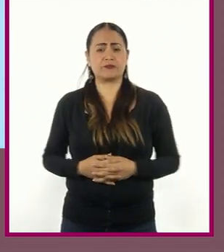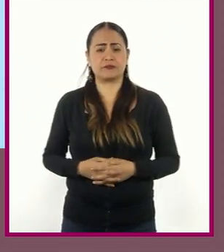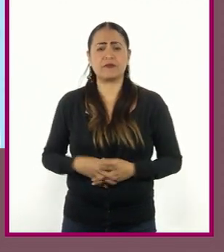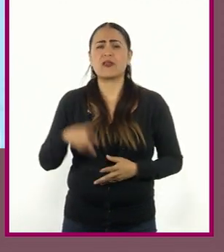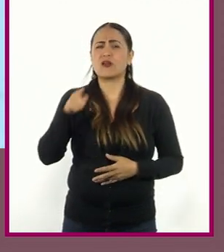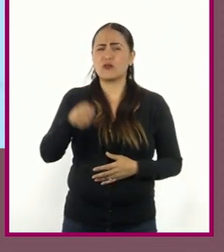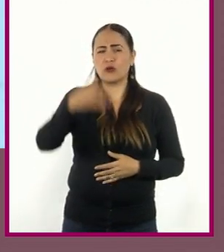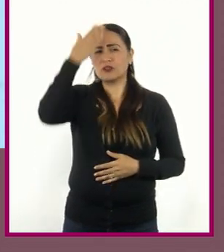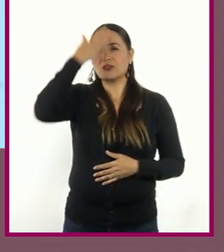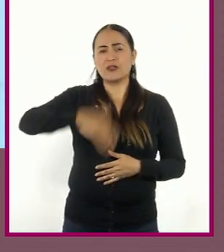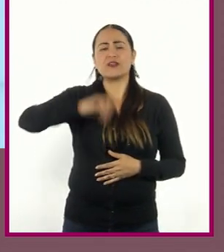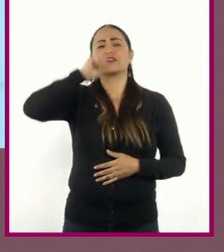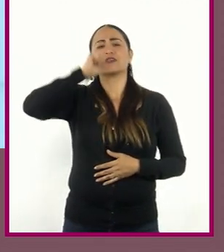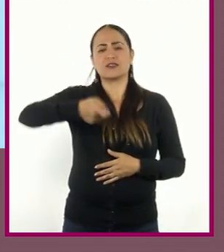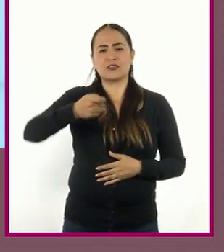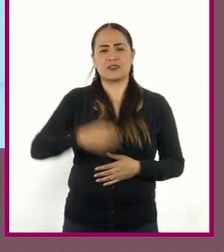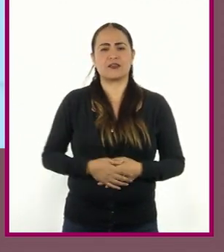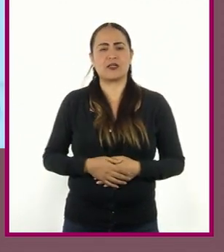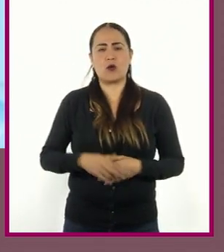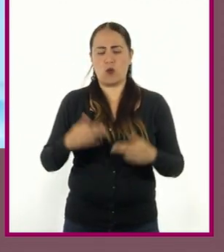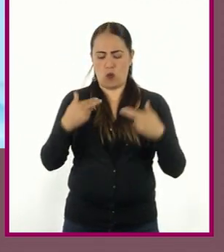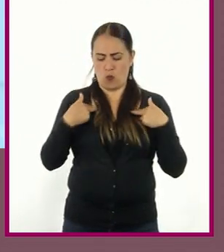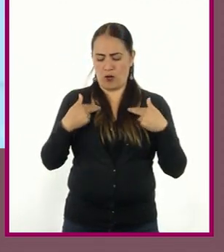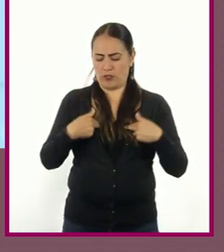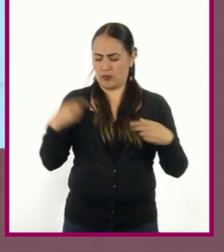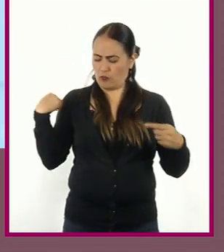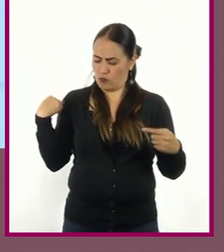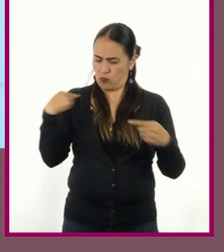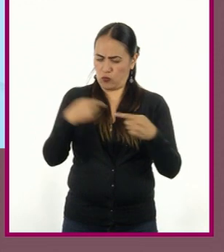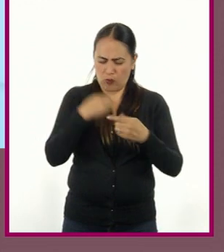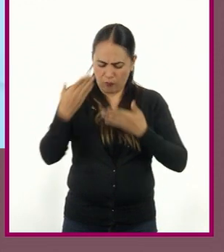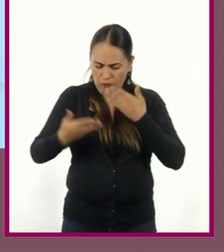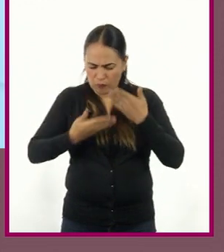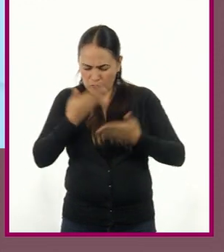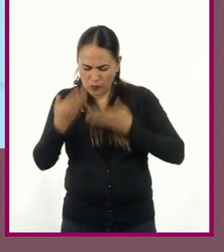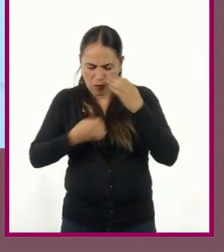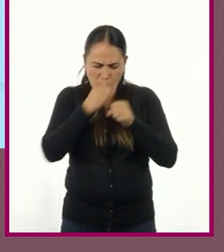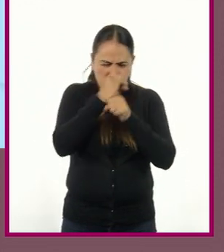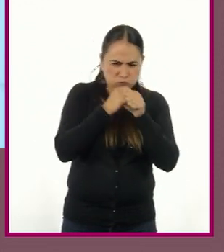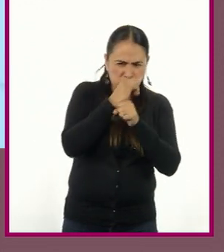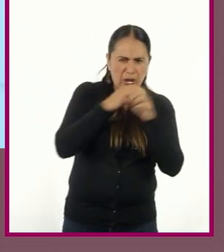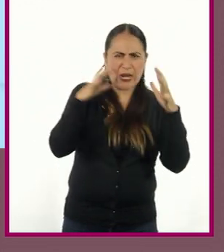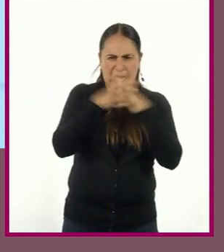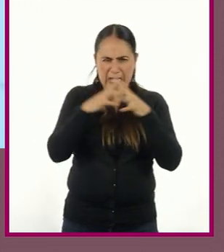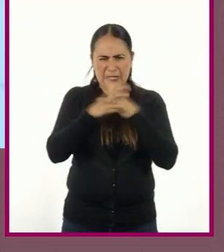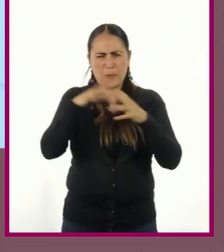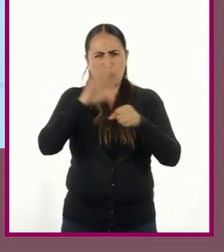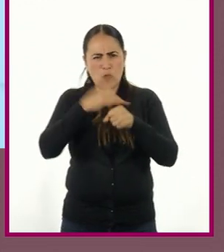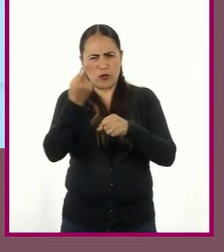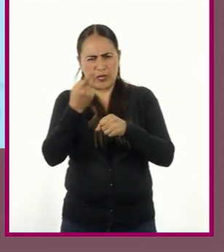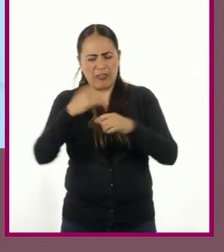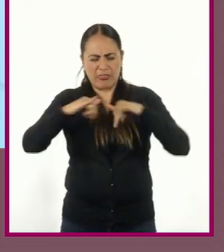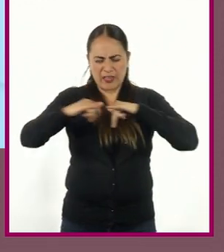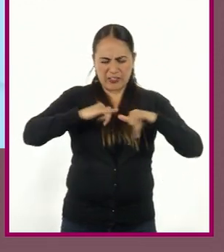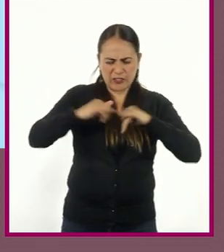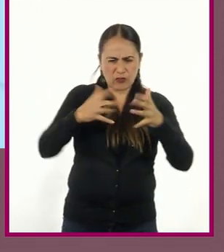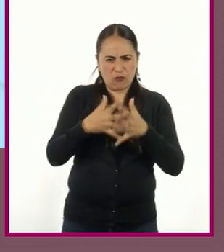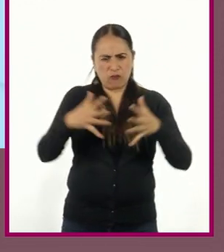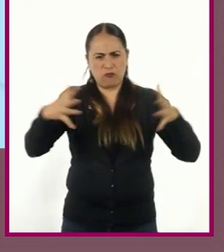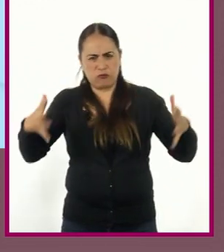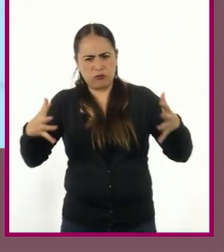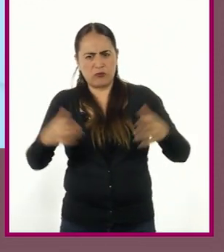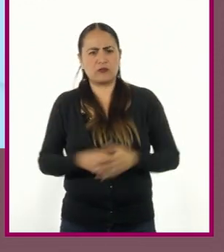¿Sabías que a lo largo de la historia de la humanidad se han librado muchas guerras por conflictos territoriales? Por ejemplo, la Guerra del